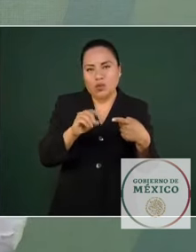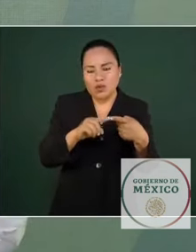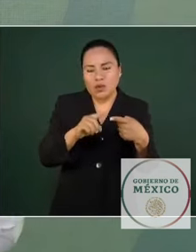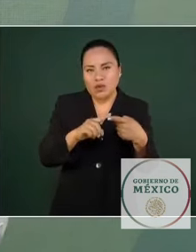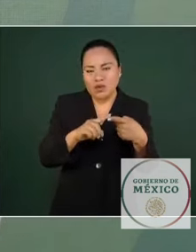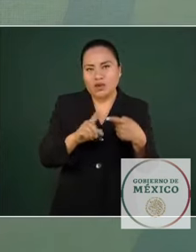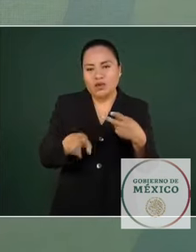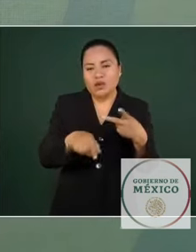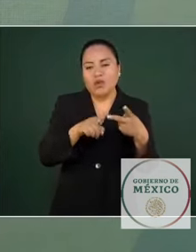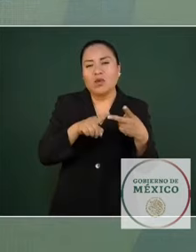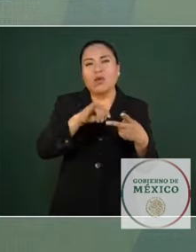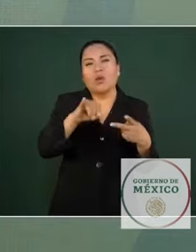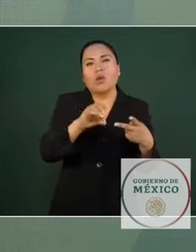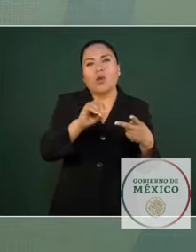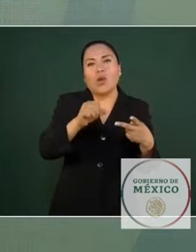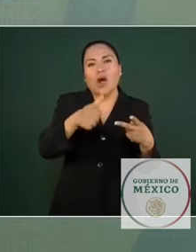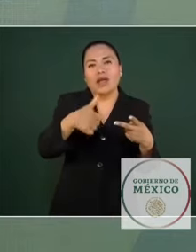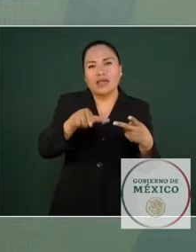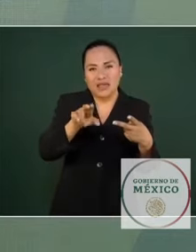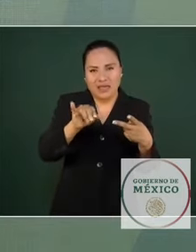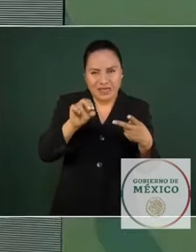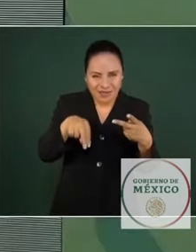y otro Joaquín López Doria.